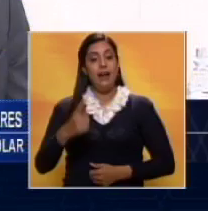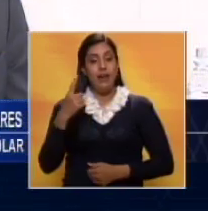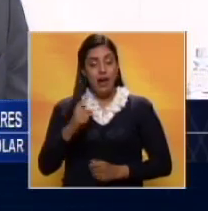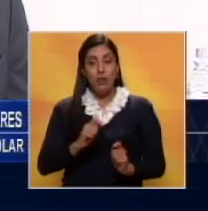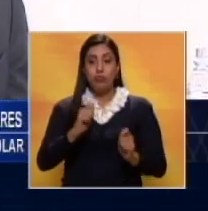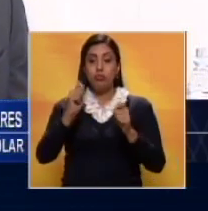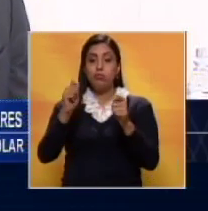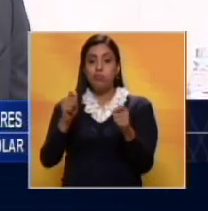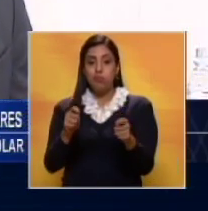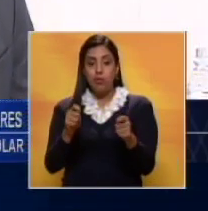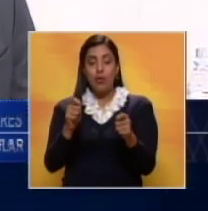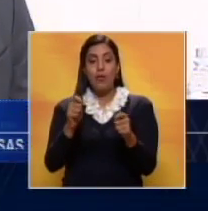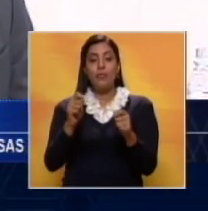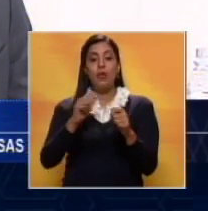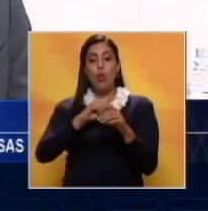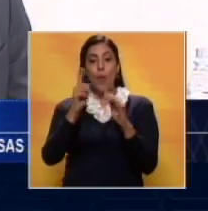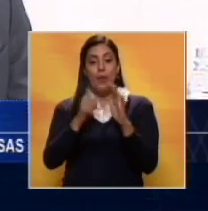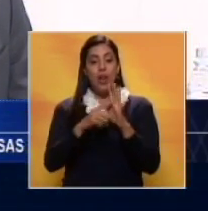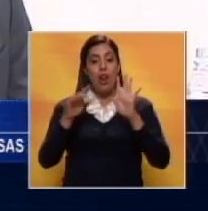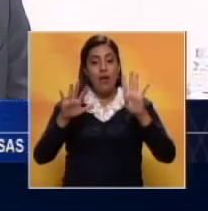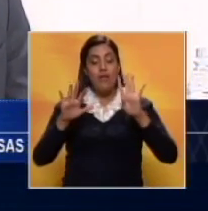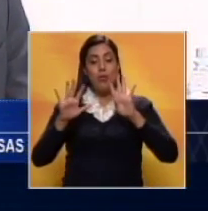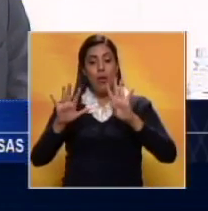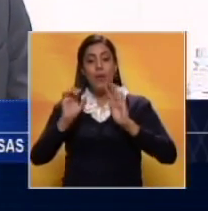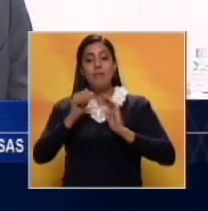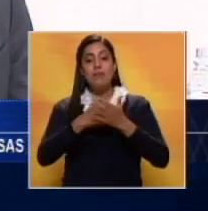han adjudicado y liquidado